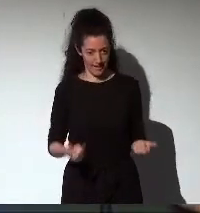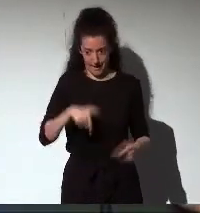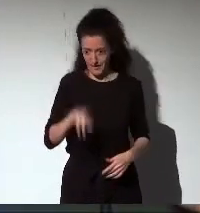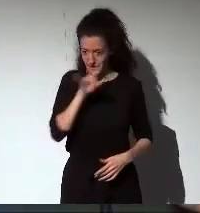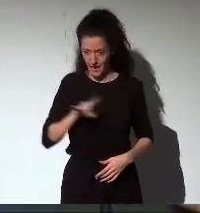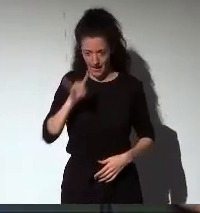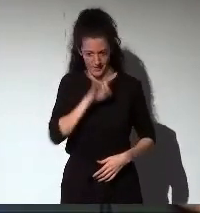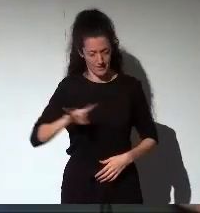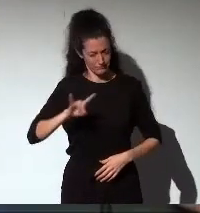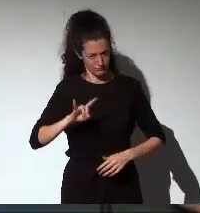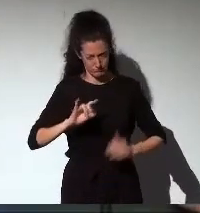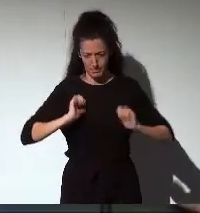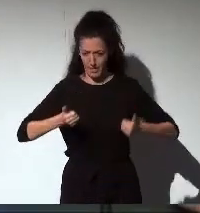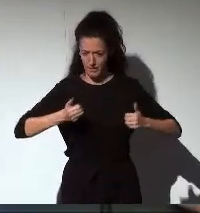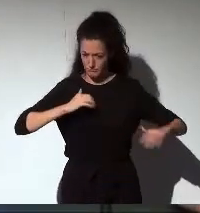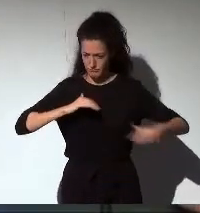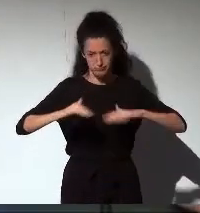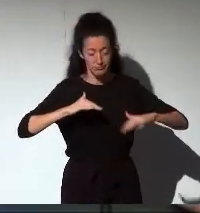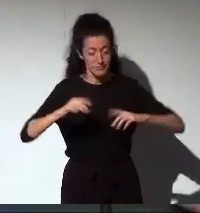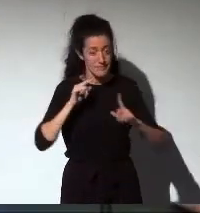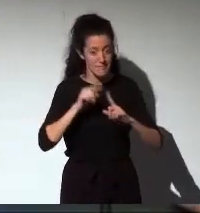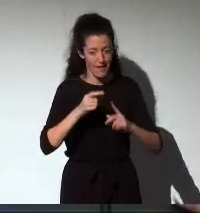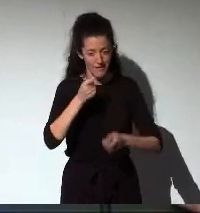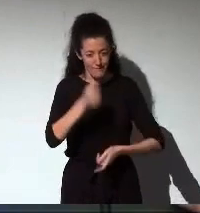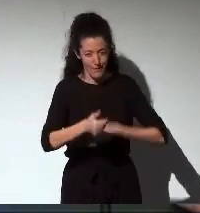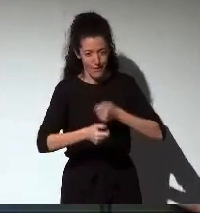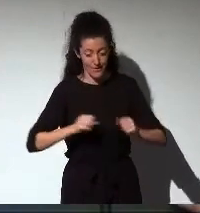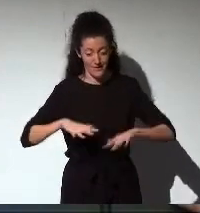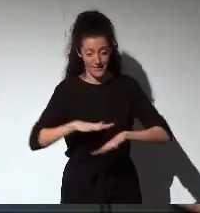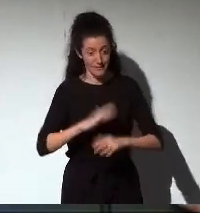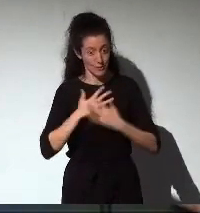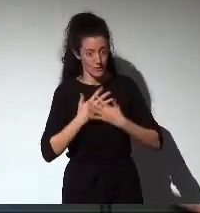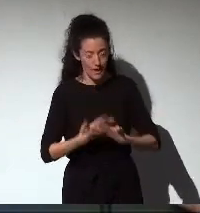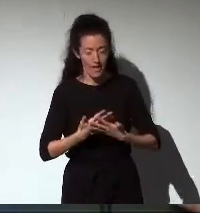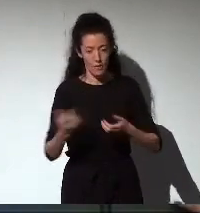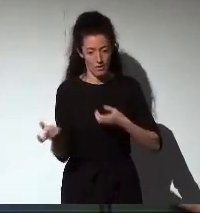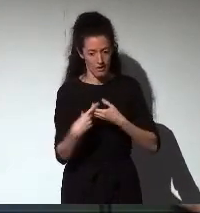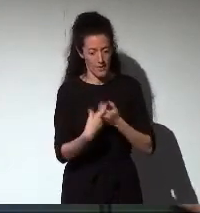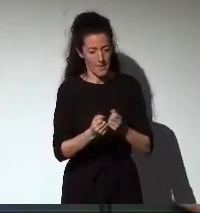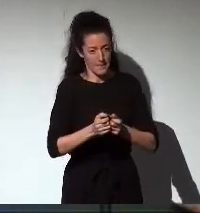consolidar lo que hay, sino ampliar cada vez más esa red de voluntariado